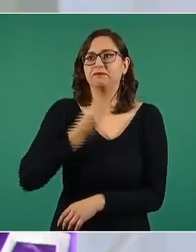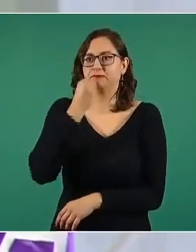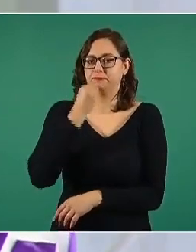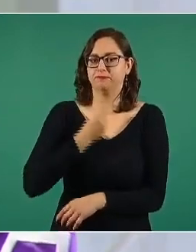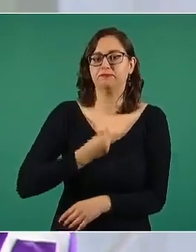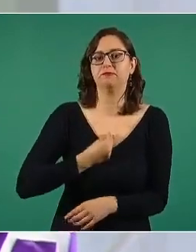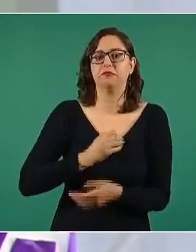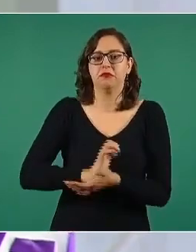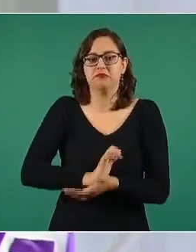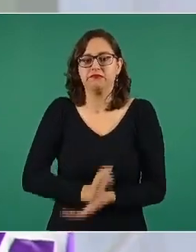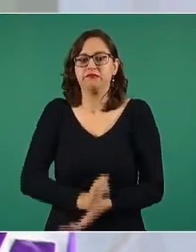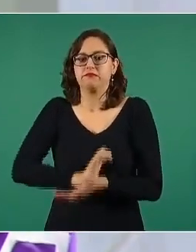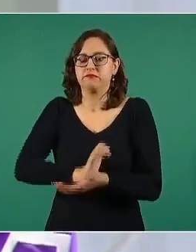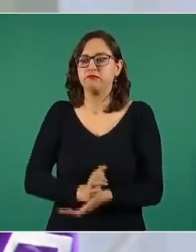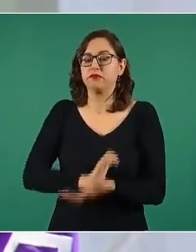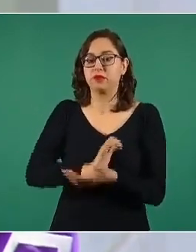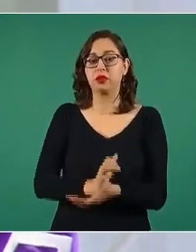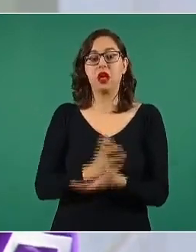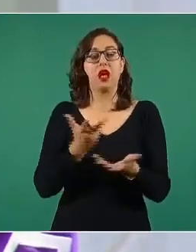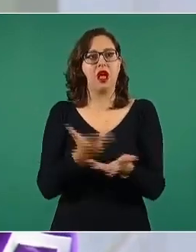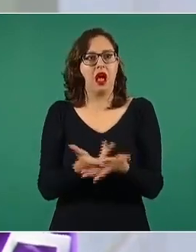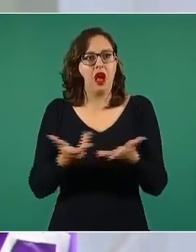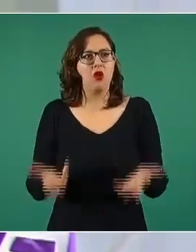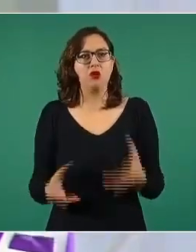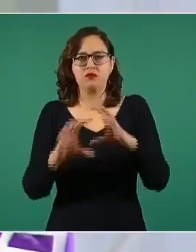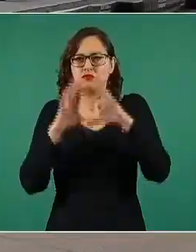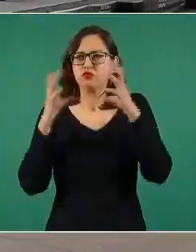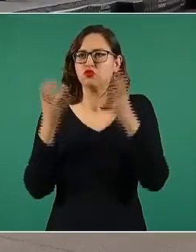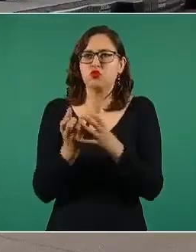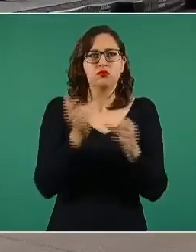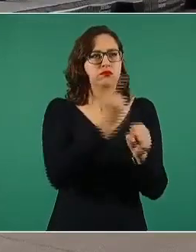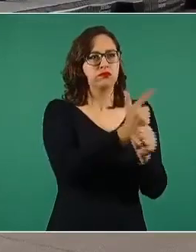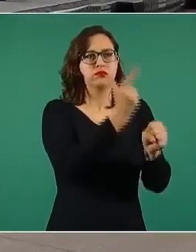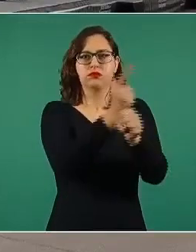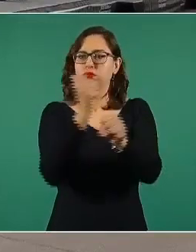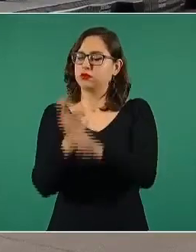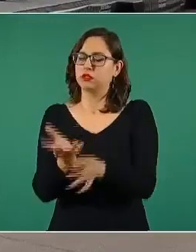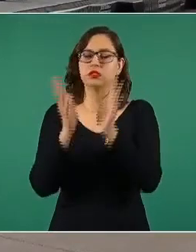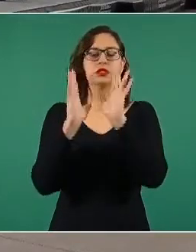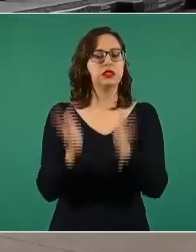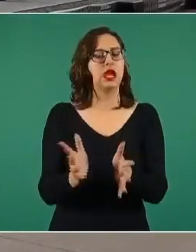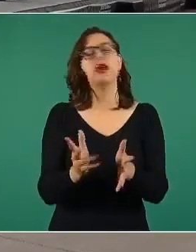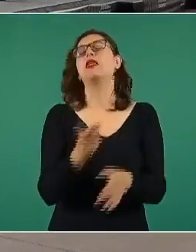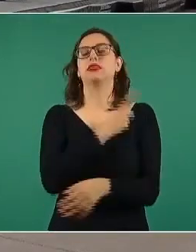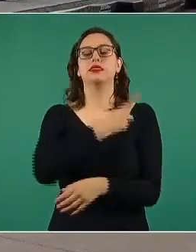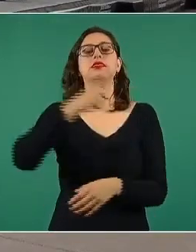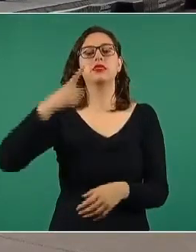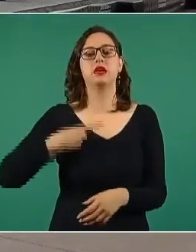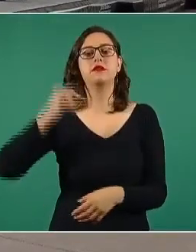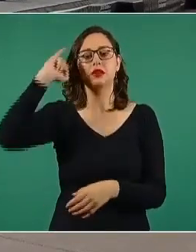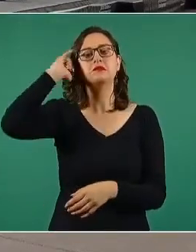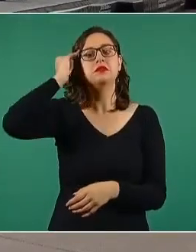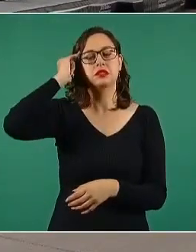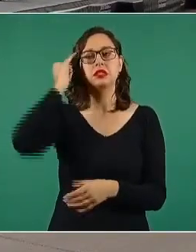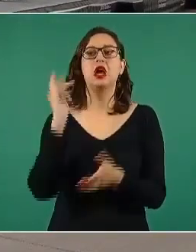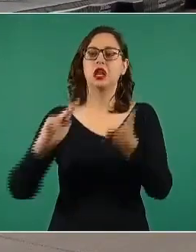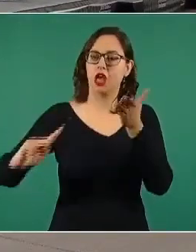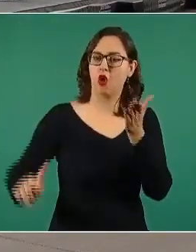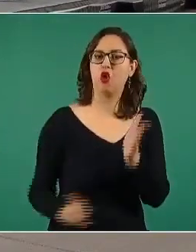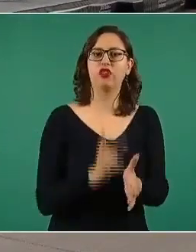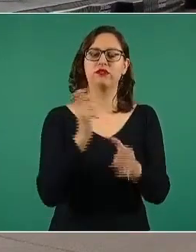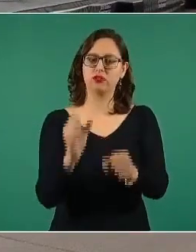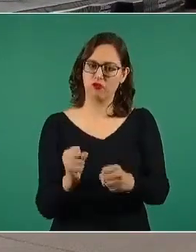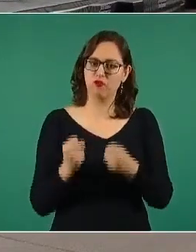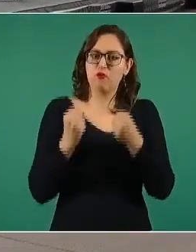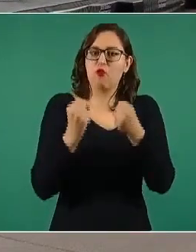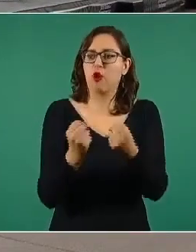mucho tiempo, así que lo que veo que está sucediendo en el mundo es que es momento del resurgimiento indígena. Es momento